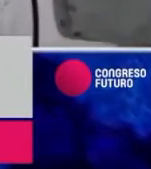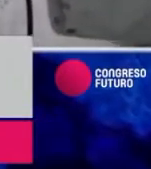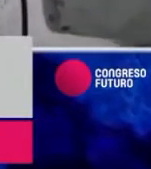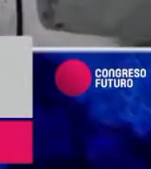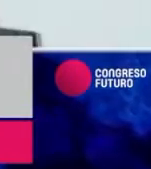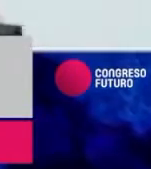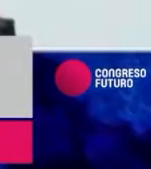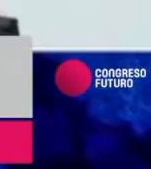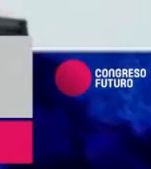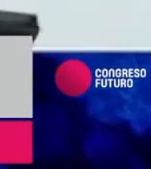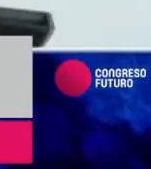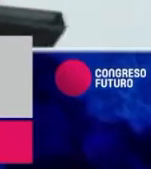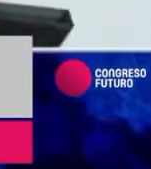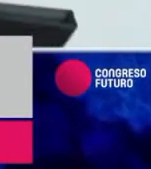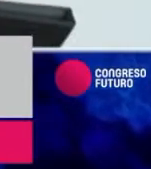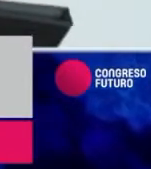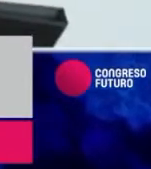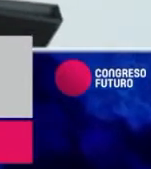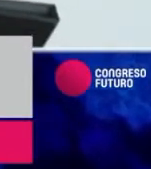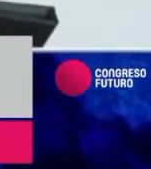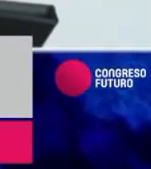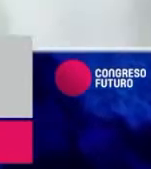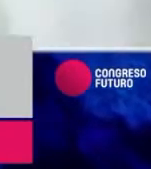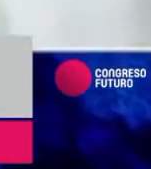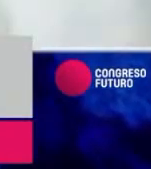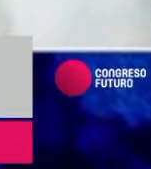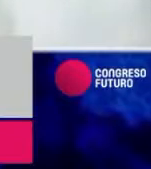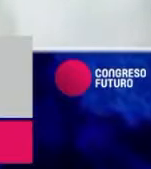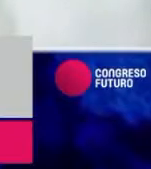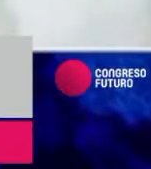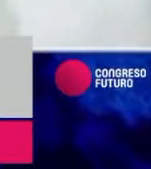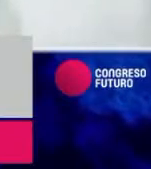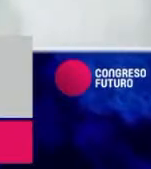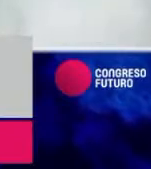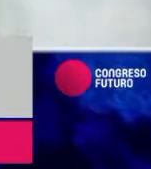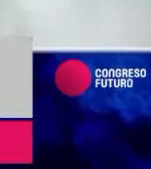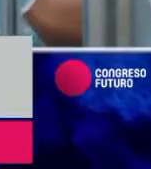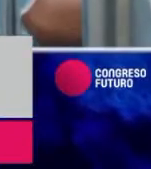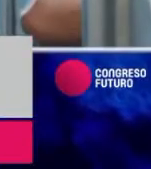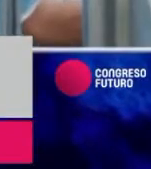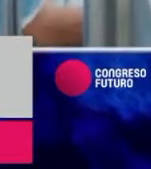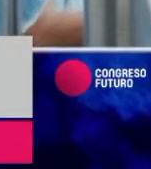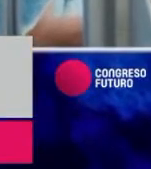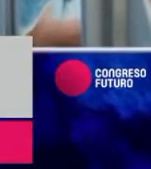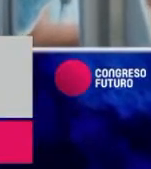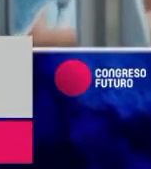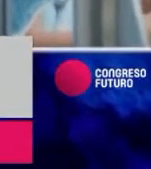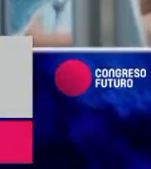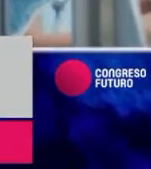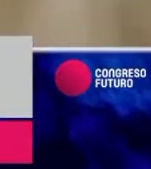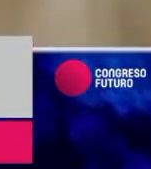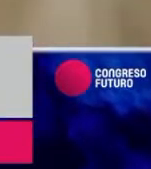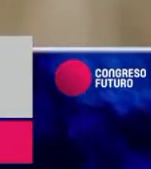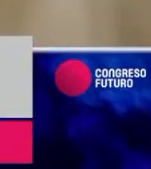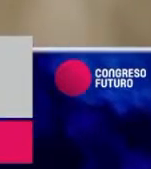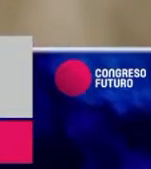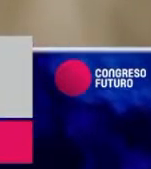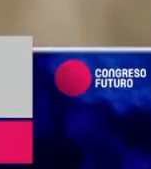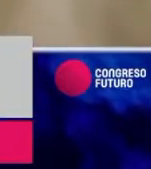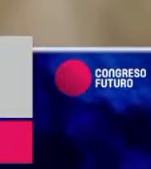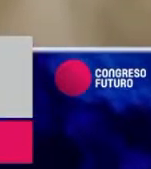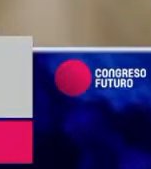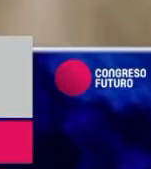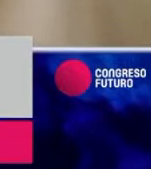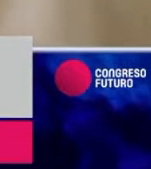educación pública, pero no como tecnología, sino que realmente pensar cómo se vive el